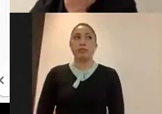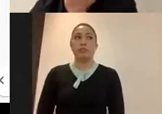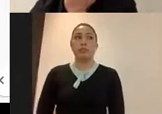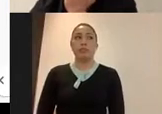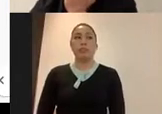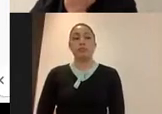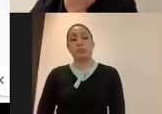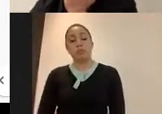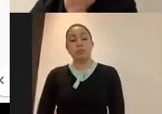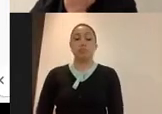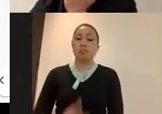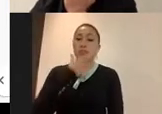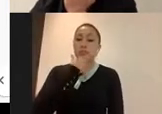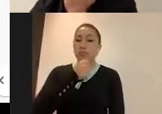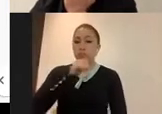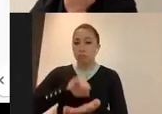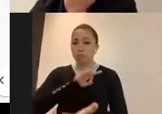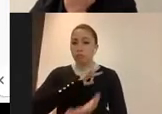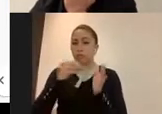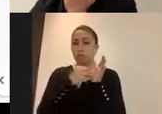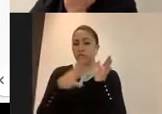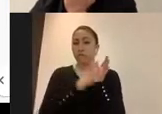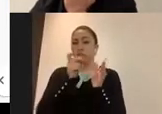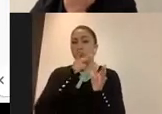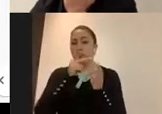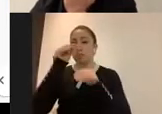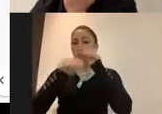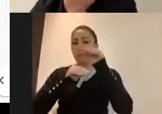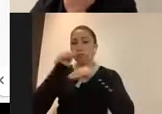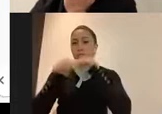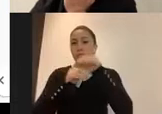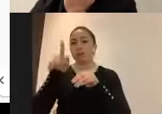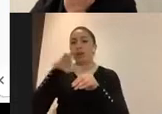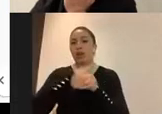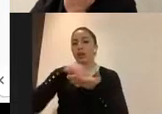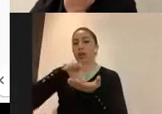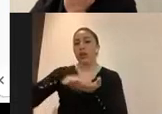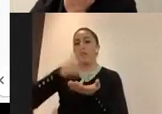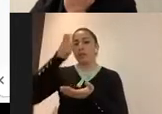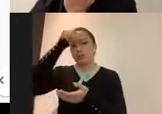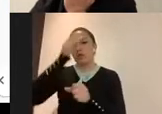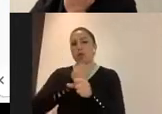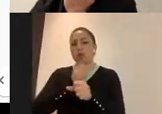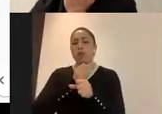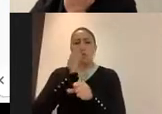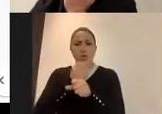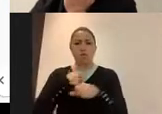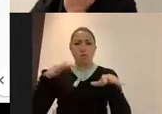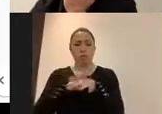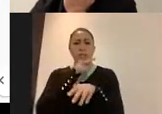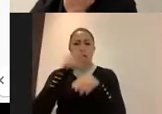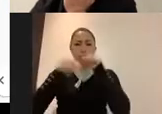secretario técnico, de ingresar la redacción, y si no, bueno, así se toma el acuerdo y ahorita... Sí, lo integramos ahorita mismo.